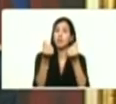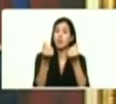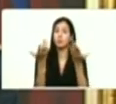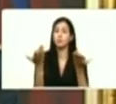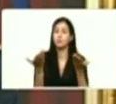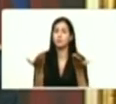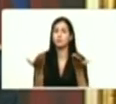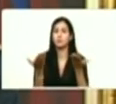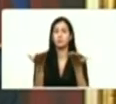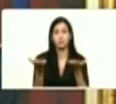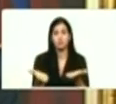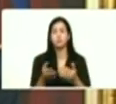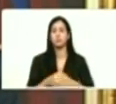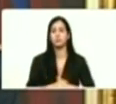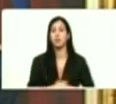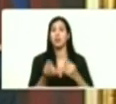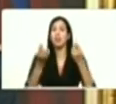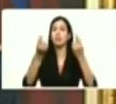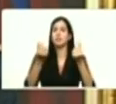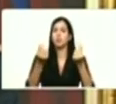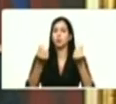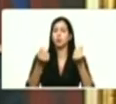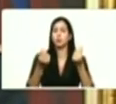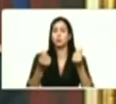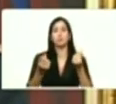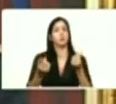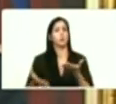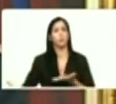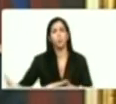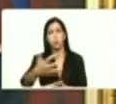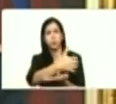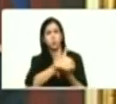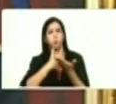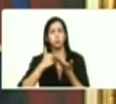digo los recursos que vamos a recoger